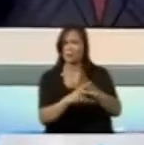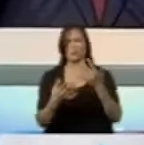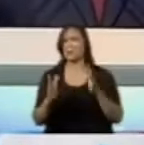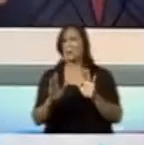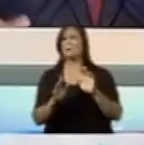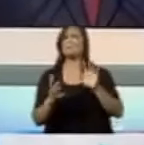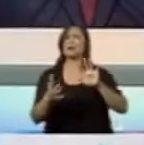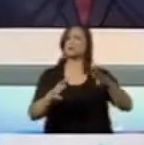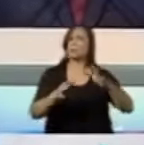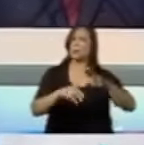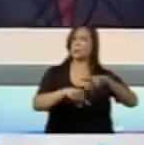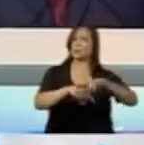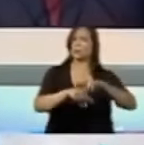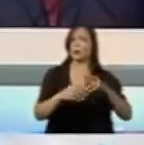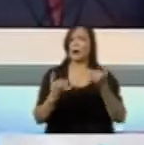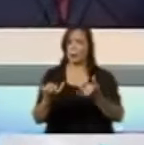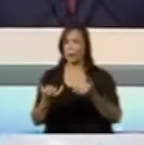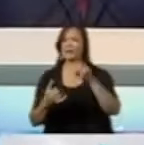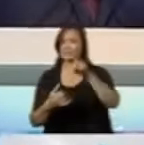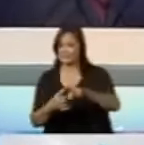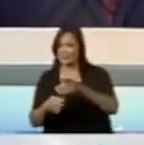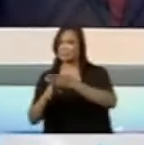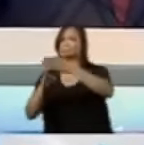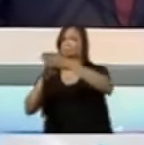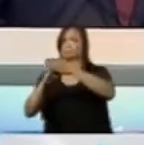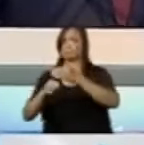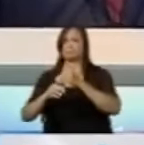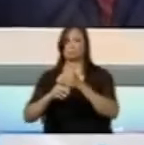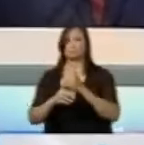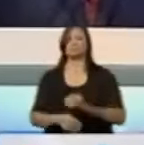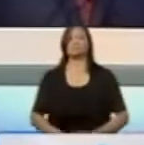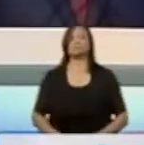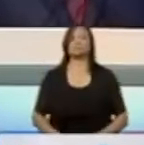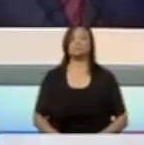y de criminalidad que prevalece hoy día. Gracias, candidato.